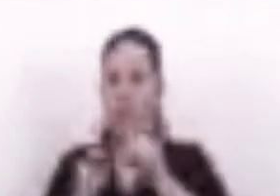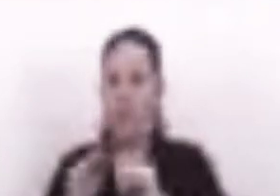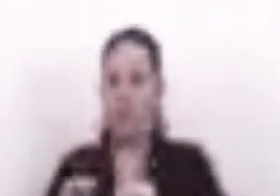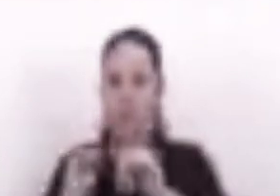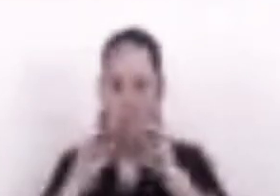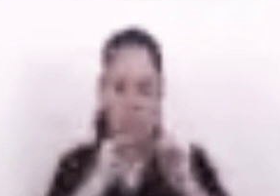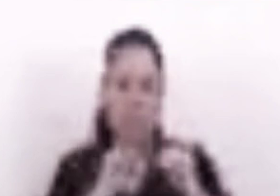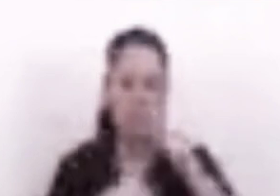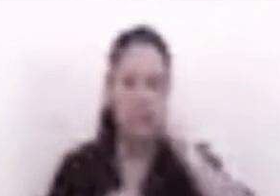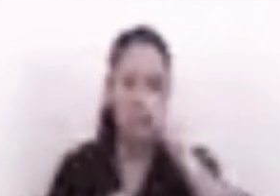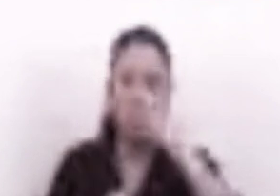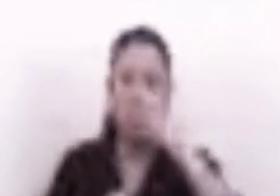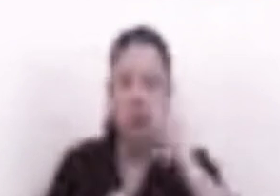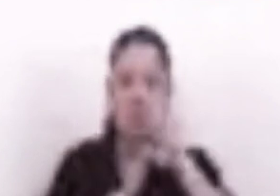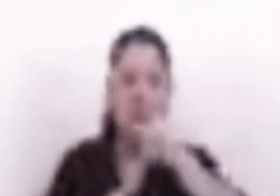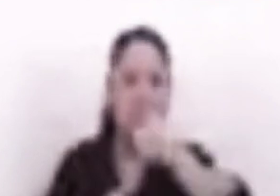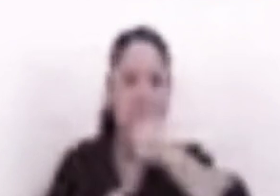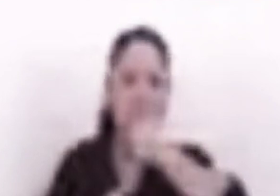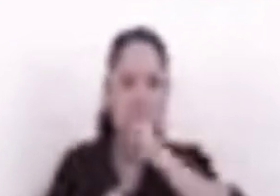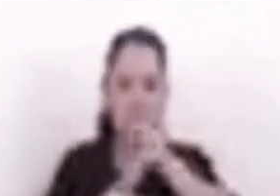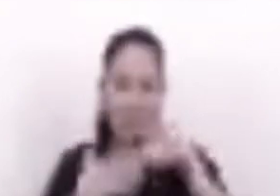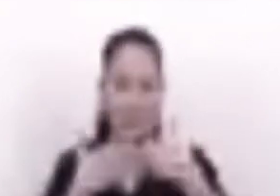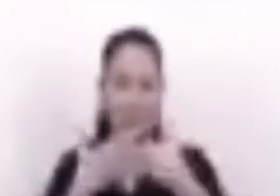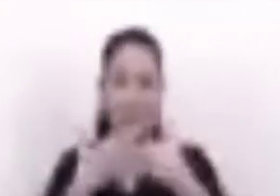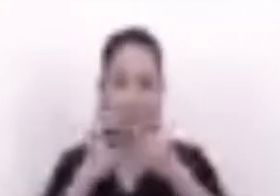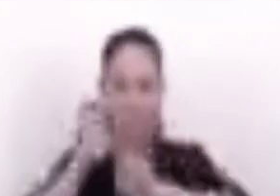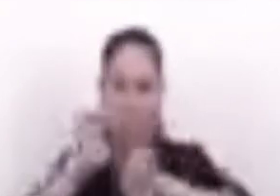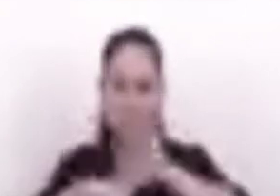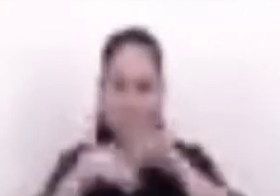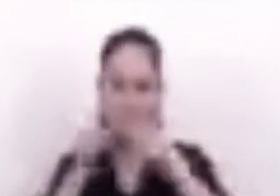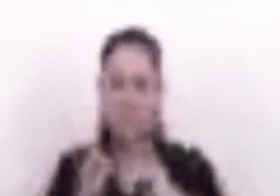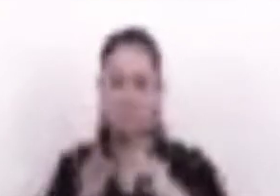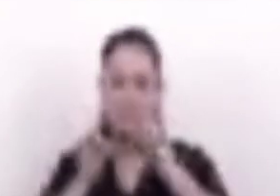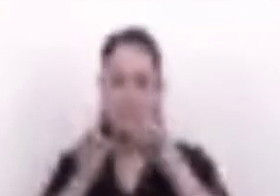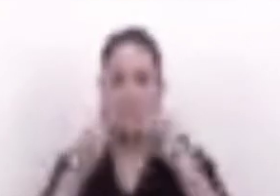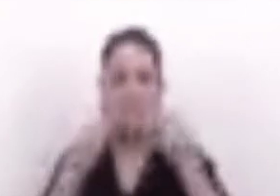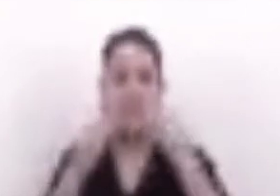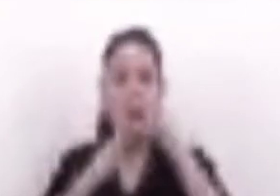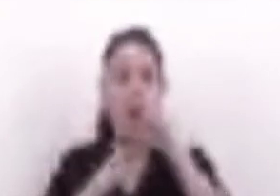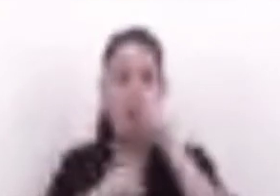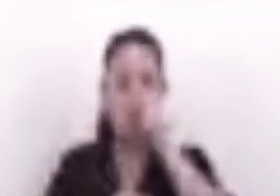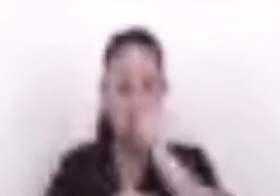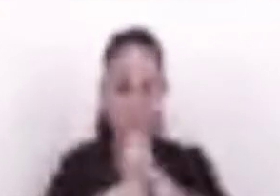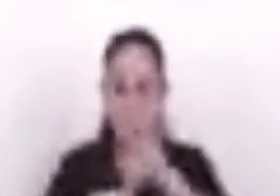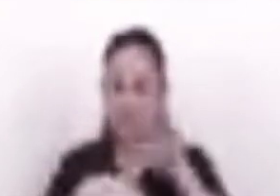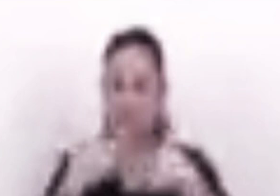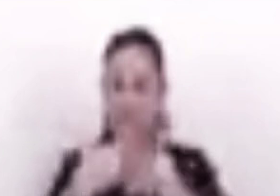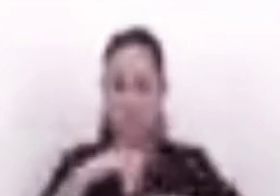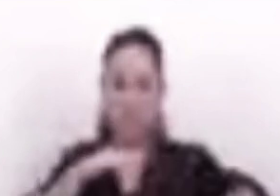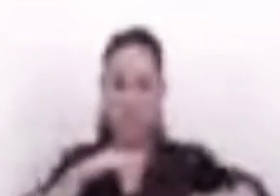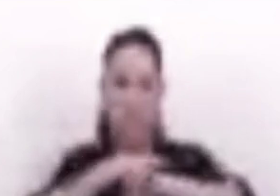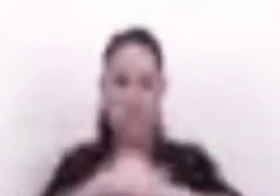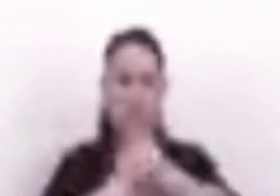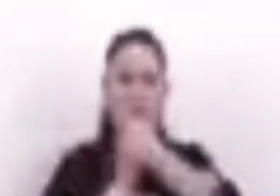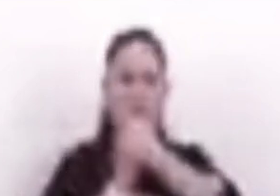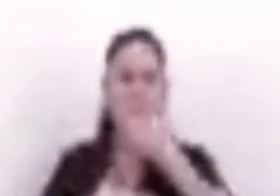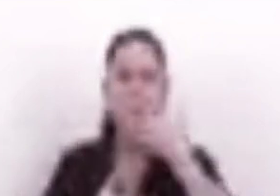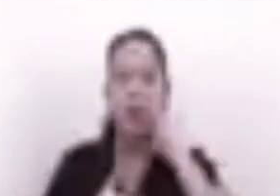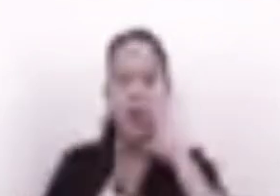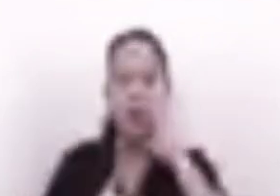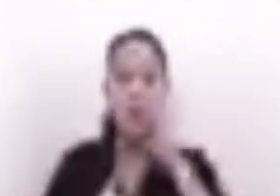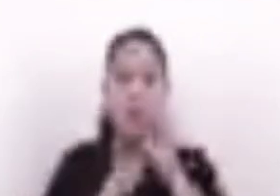trasladar de forma auditada y de forma apropiada toda la base de datos, por ejemplo, de